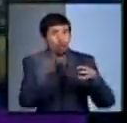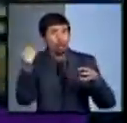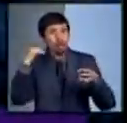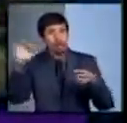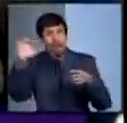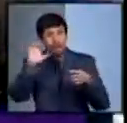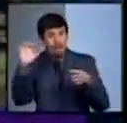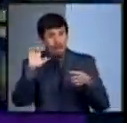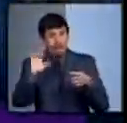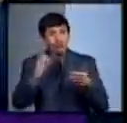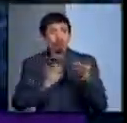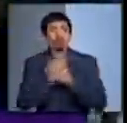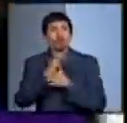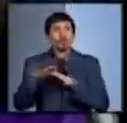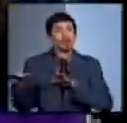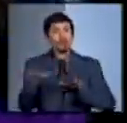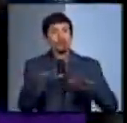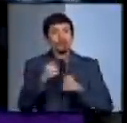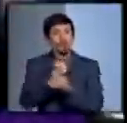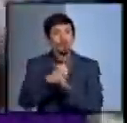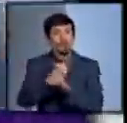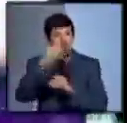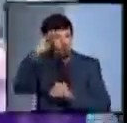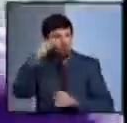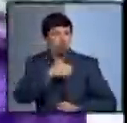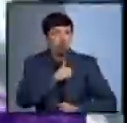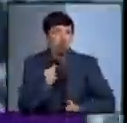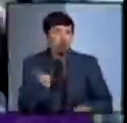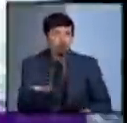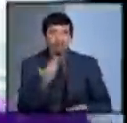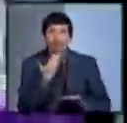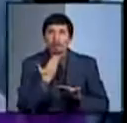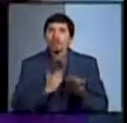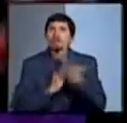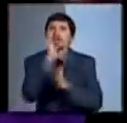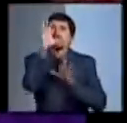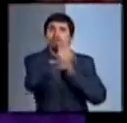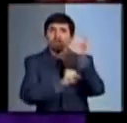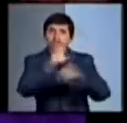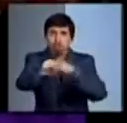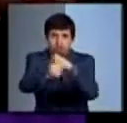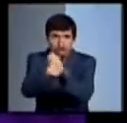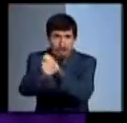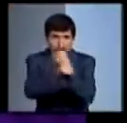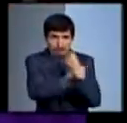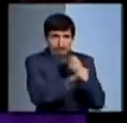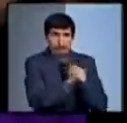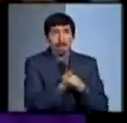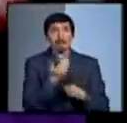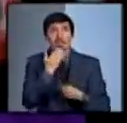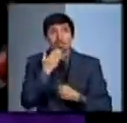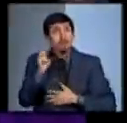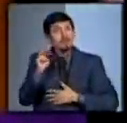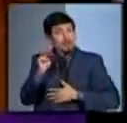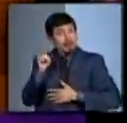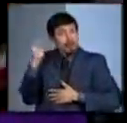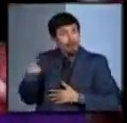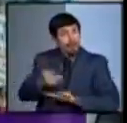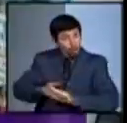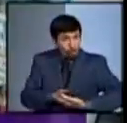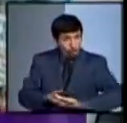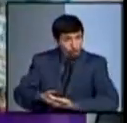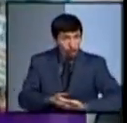enero movilizó a la policía. Comienzan así las detenciones de quienes participaron en el crimen, incluida la madre de la